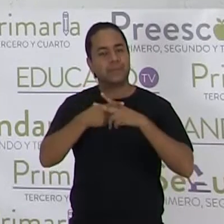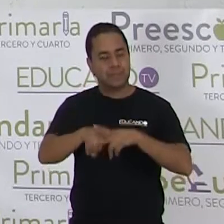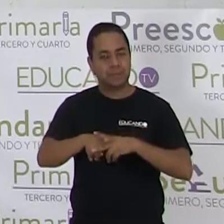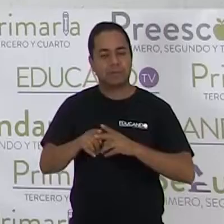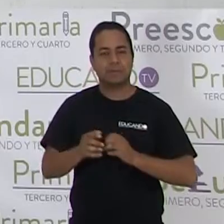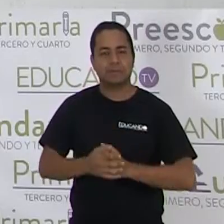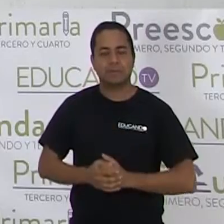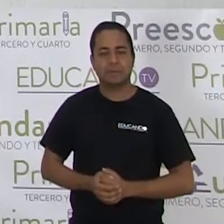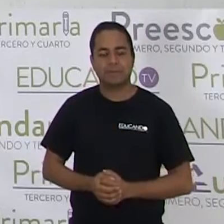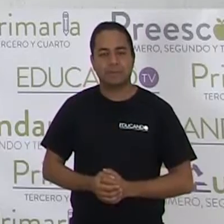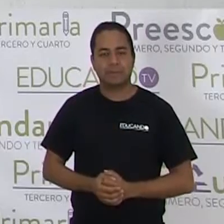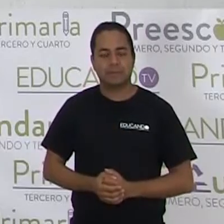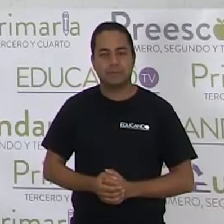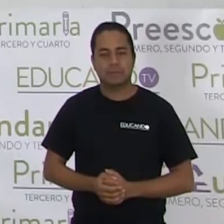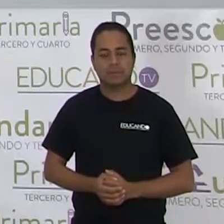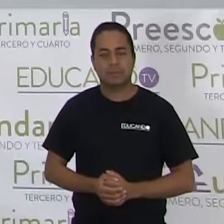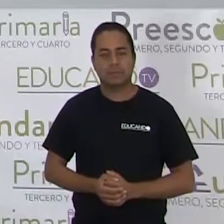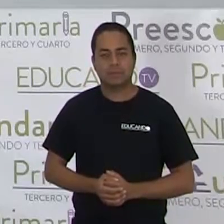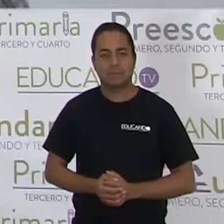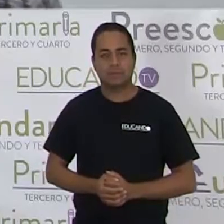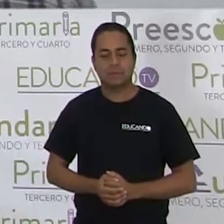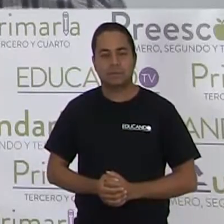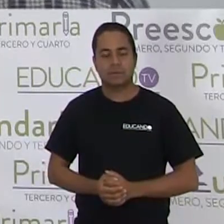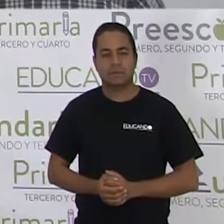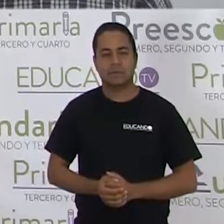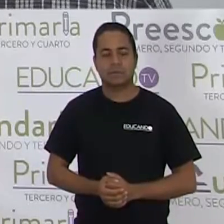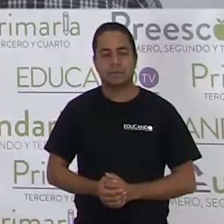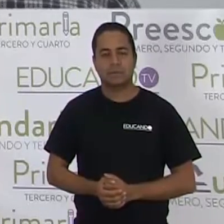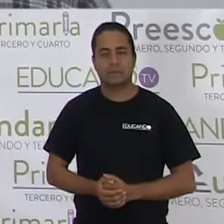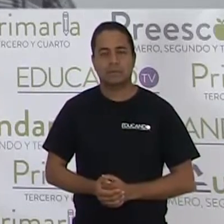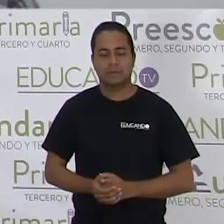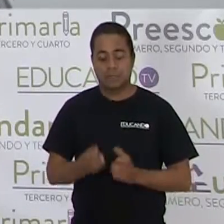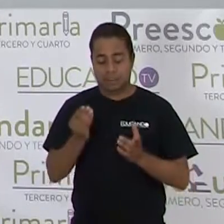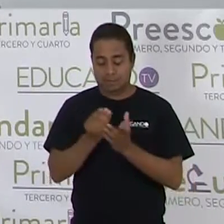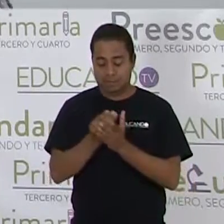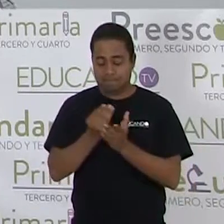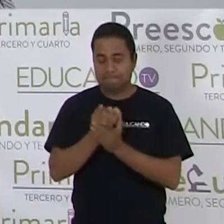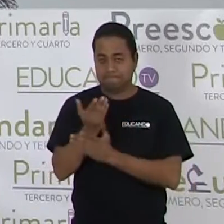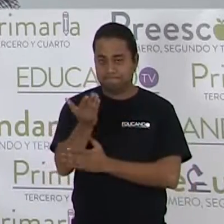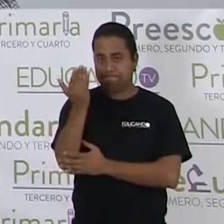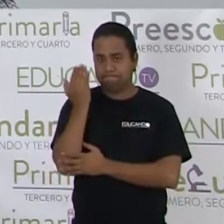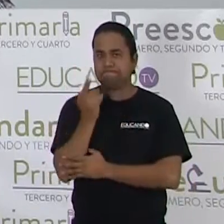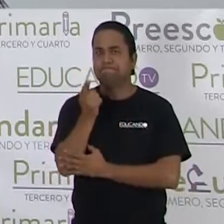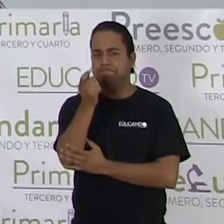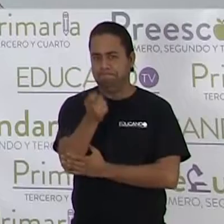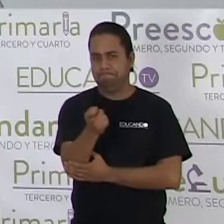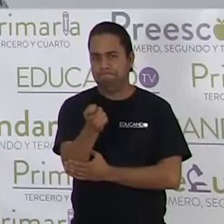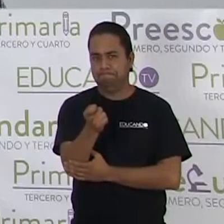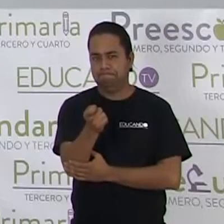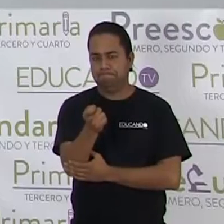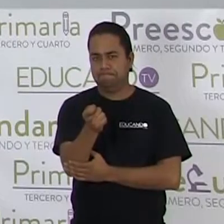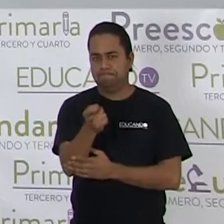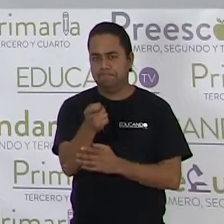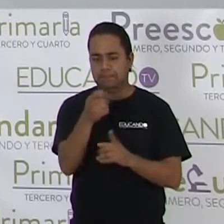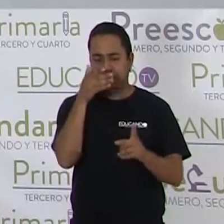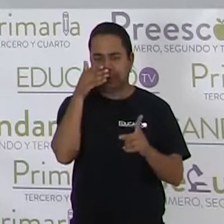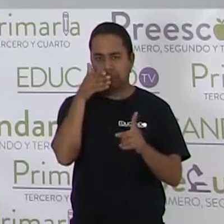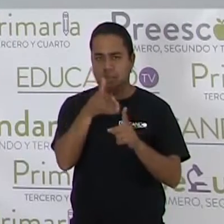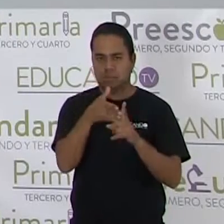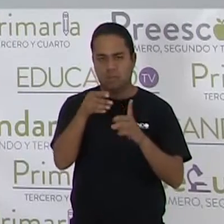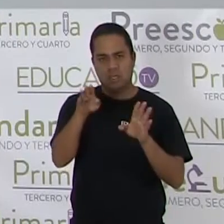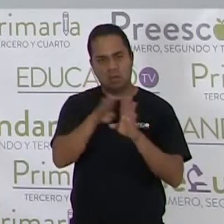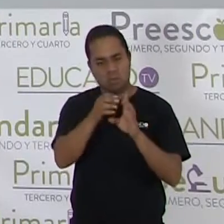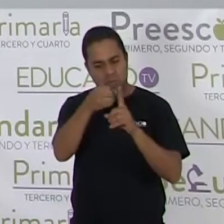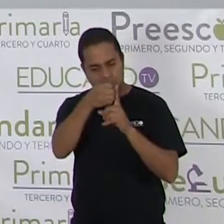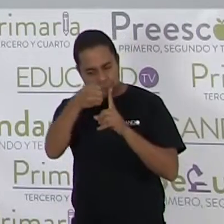Comenzamos. En la sesión anterior trabajamos todo respecto a la estructura